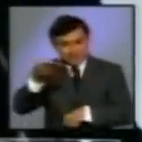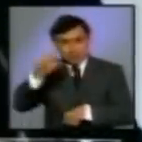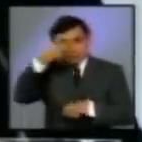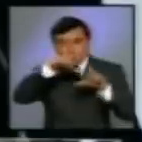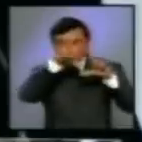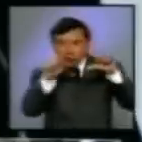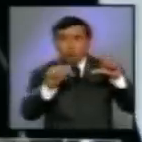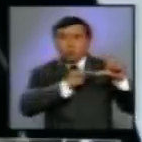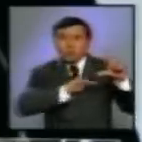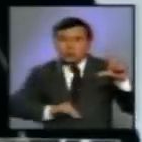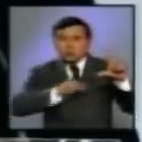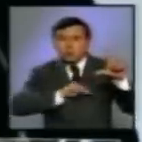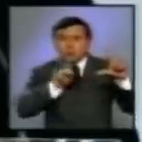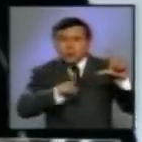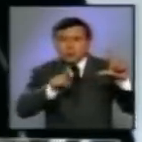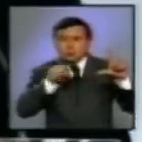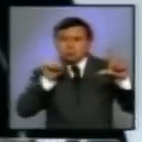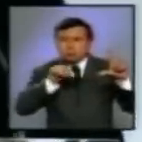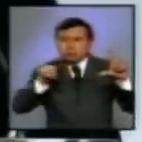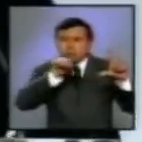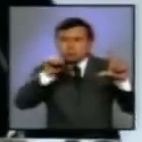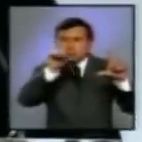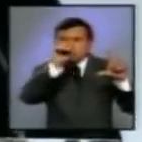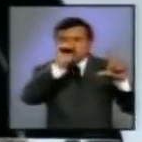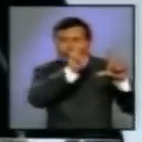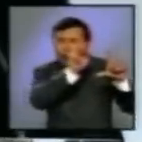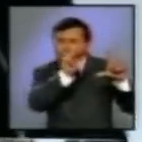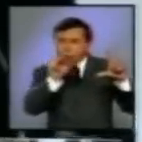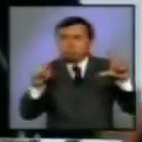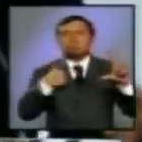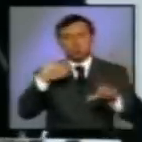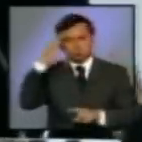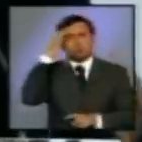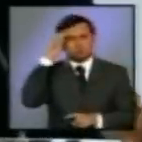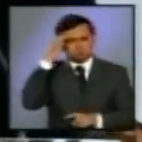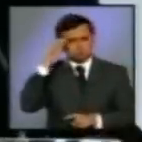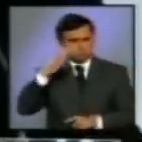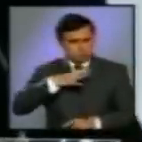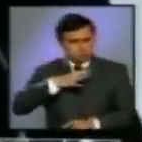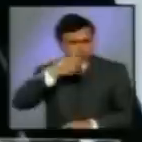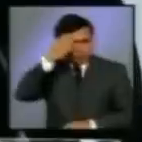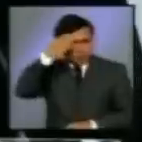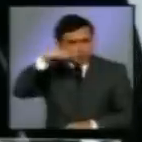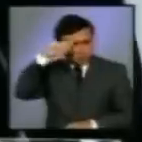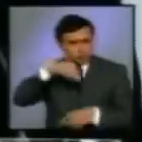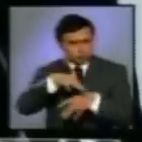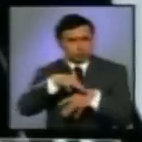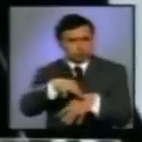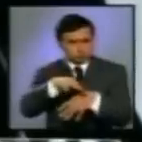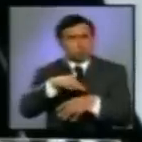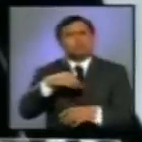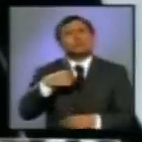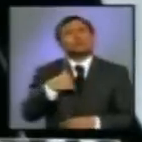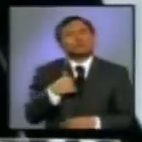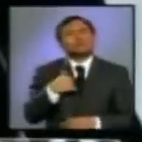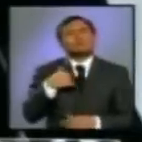sentimientos de la gente. Tengo experiencia, sé lo que se necesita llevar a cabo para